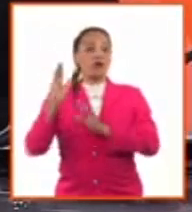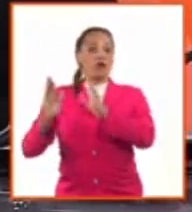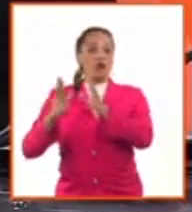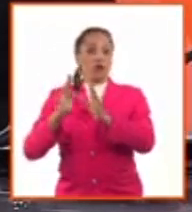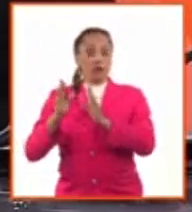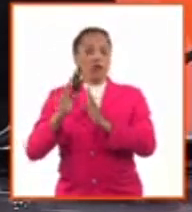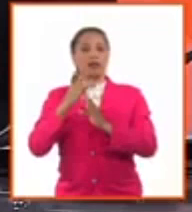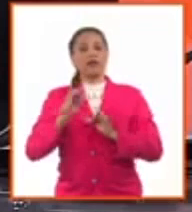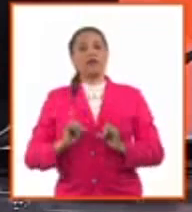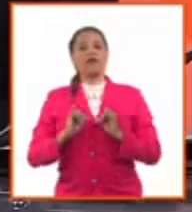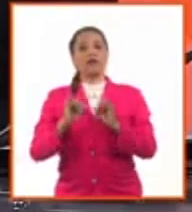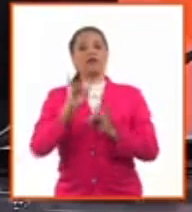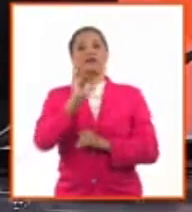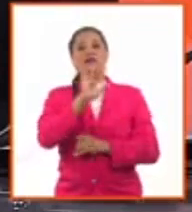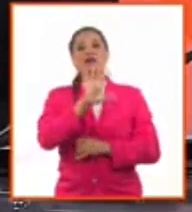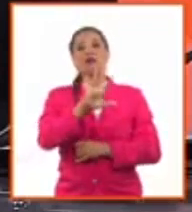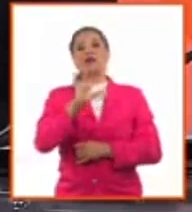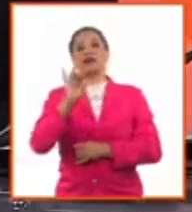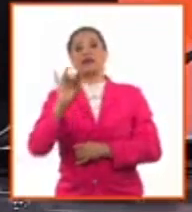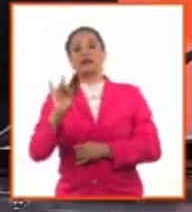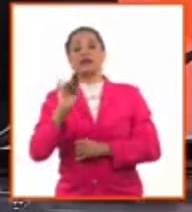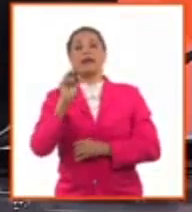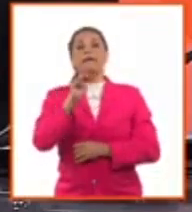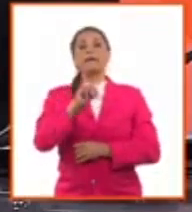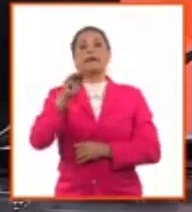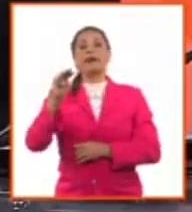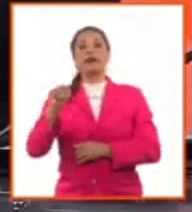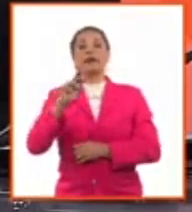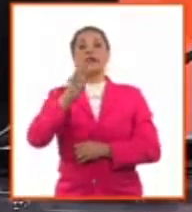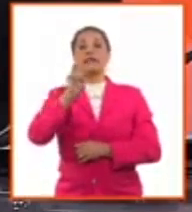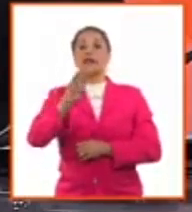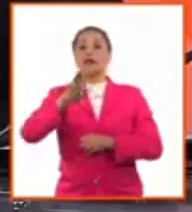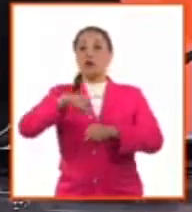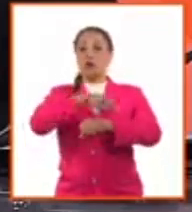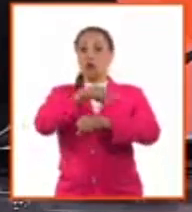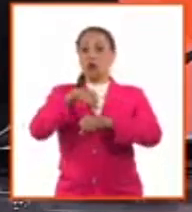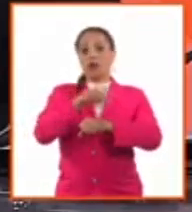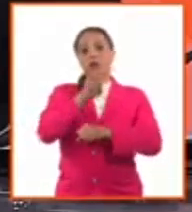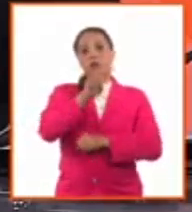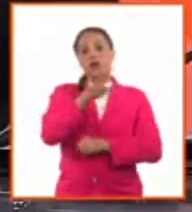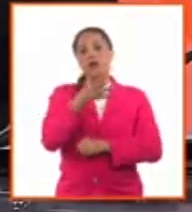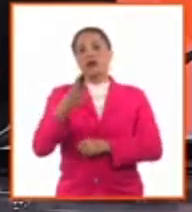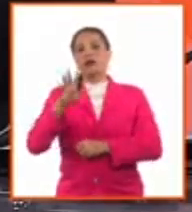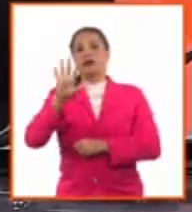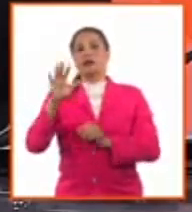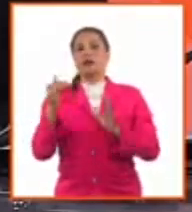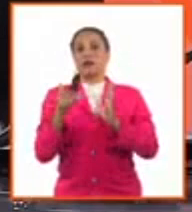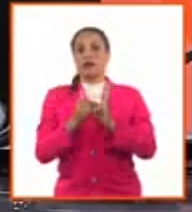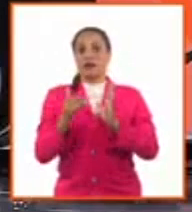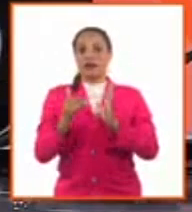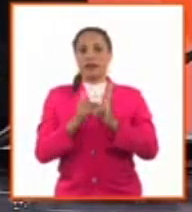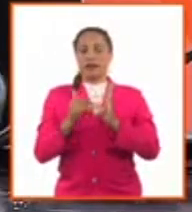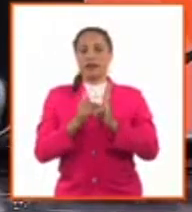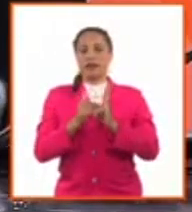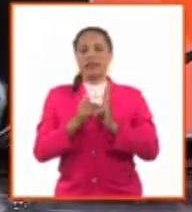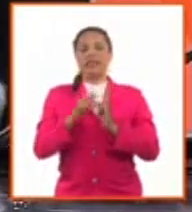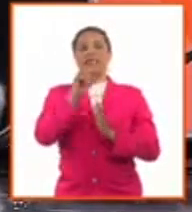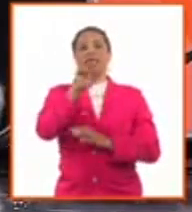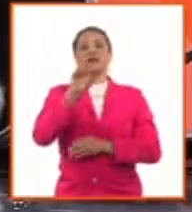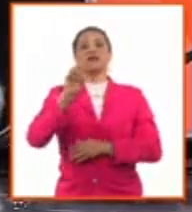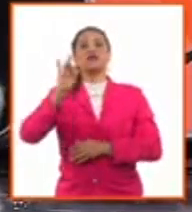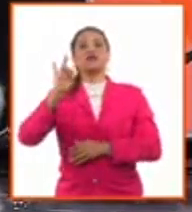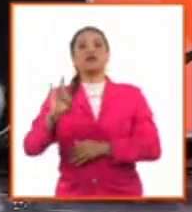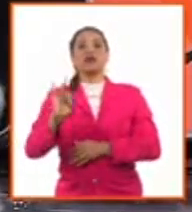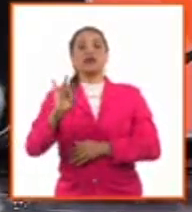pues está reportando 57 milímetros en solo 3 horas y entre las 2 y las 5 de la tarde. Y está totalizando